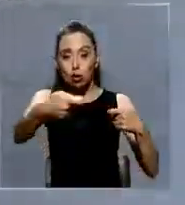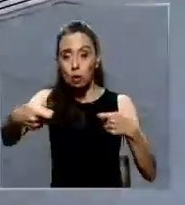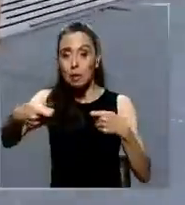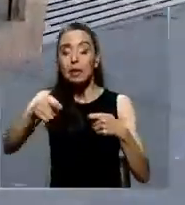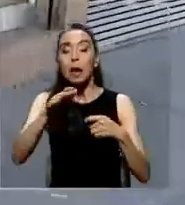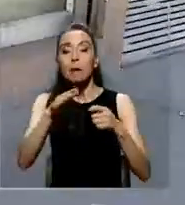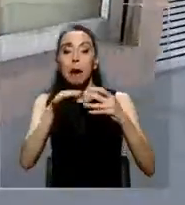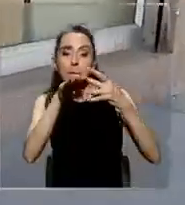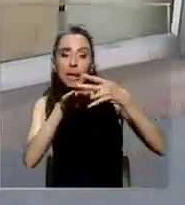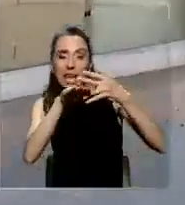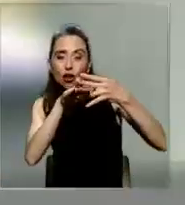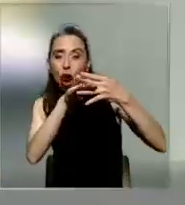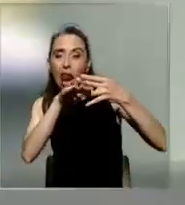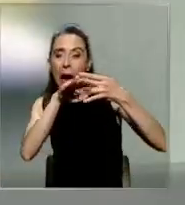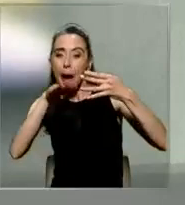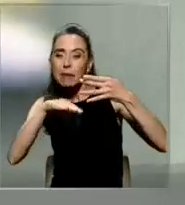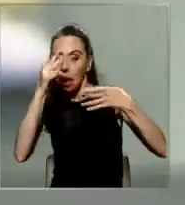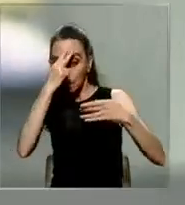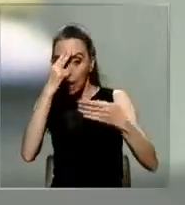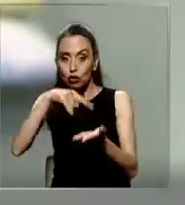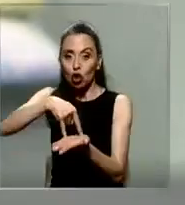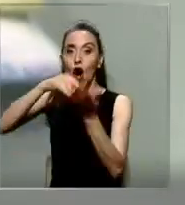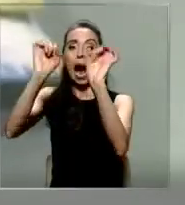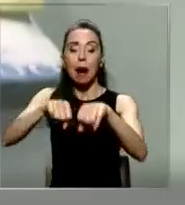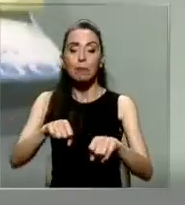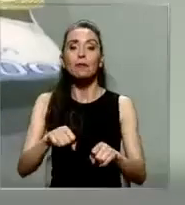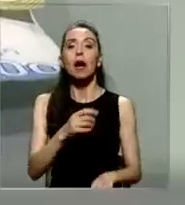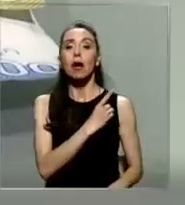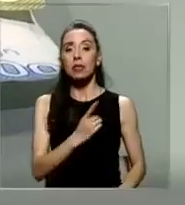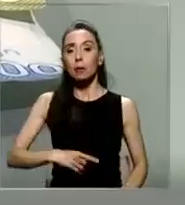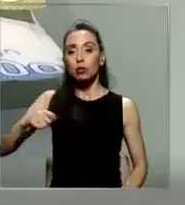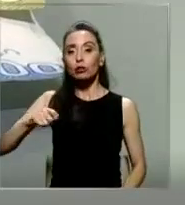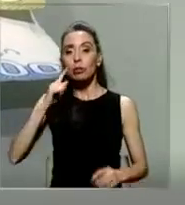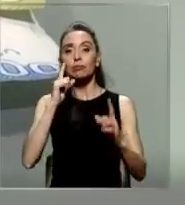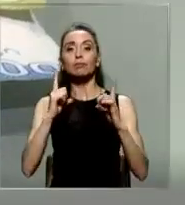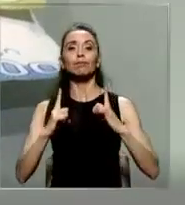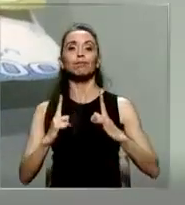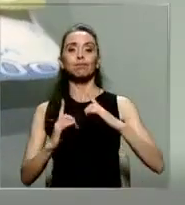de marzo, considerando que por ahora los parlamentarios están en su receso legislativo.